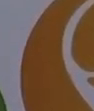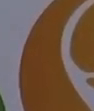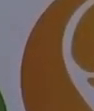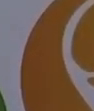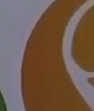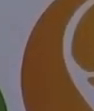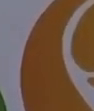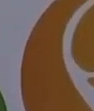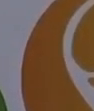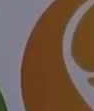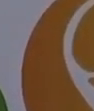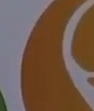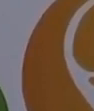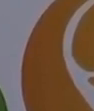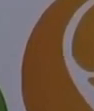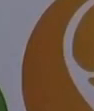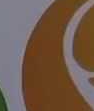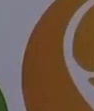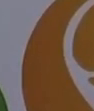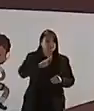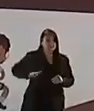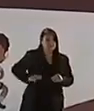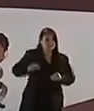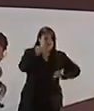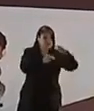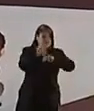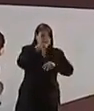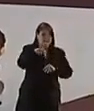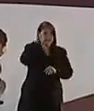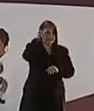a todos los municipios de la montaña